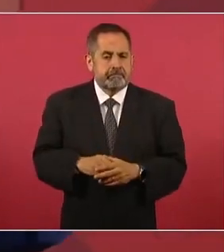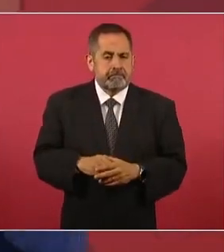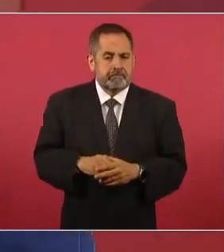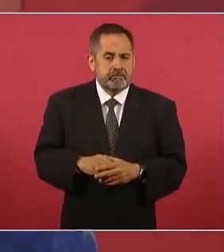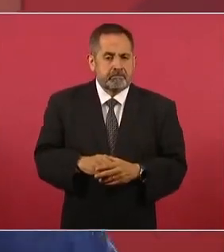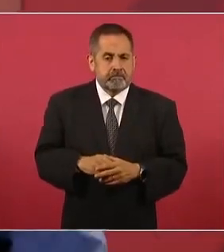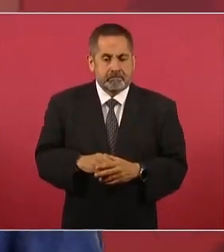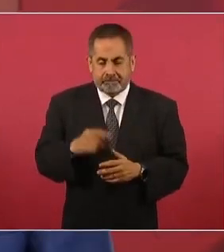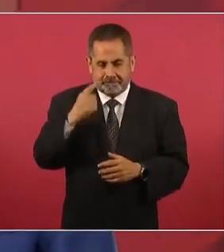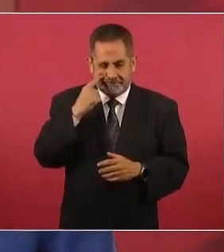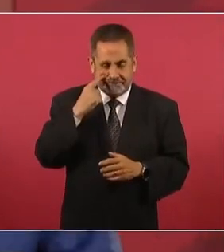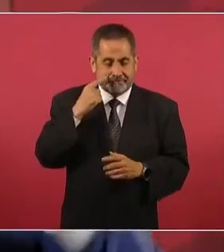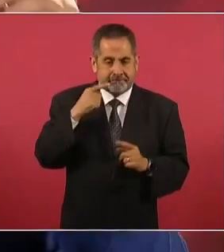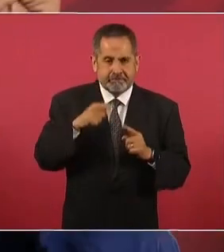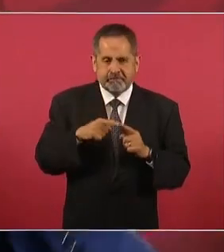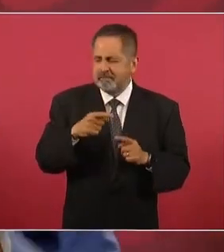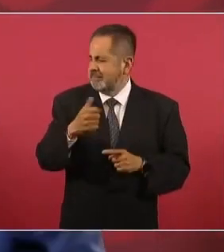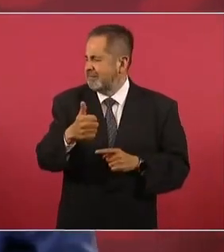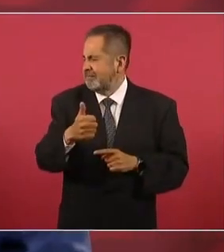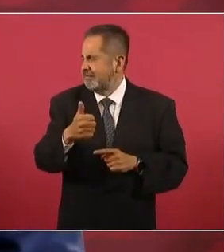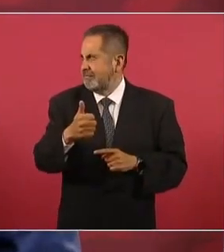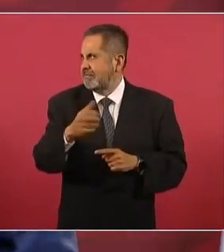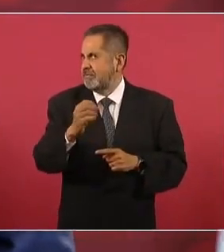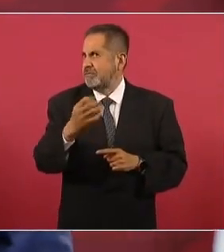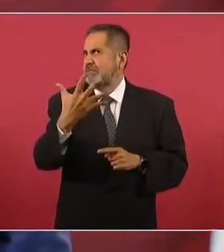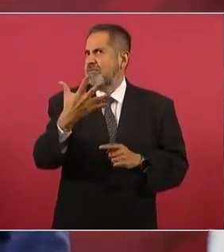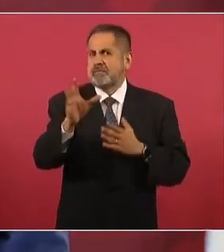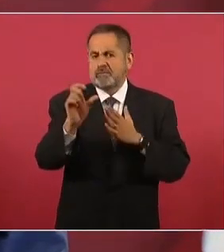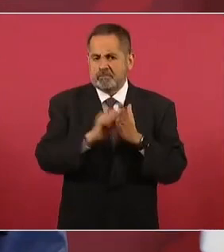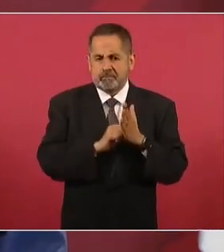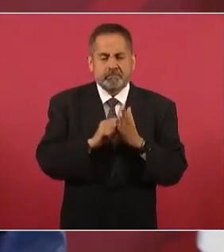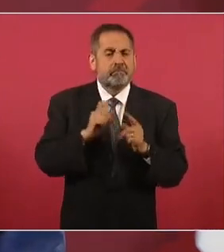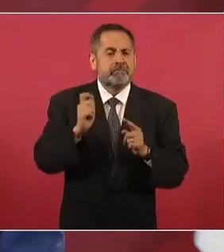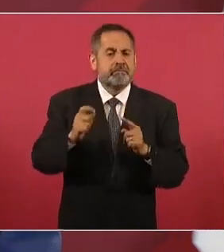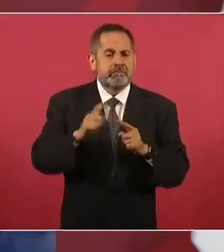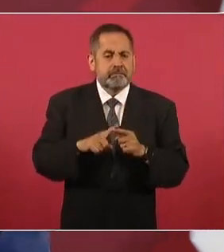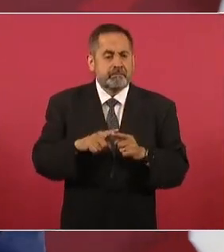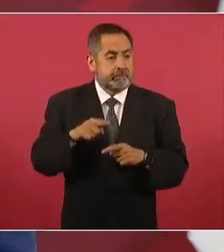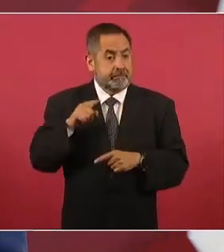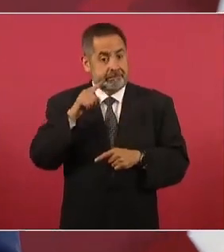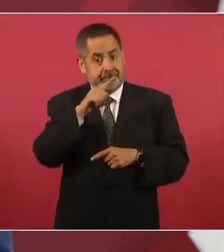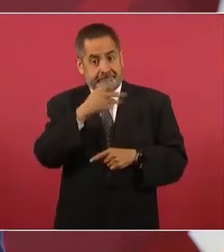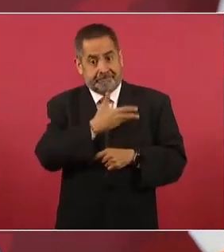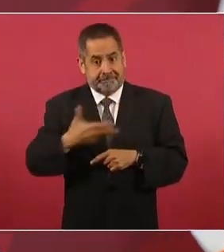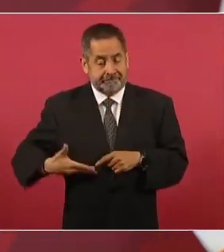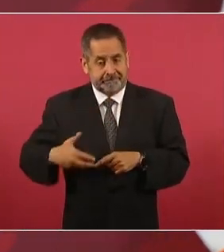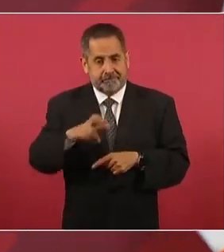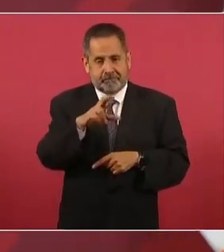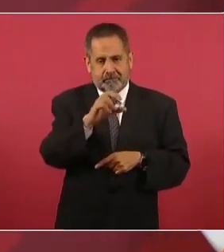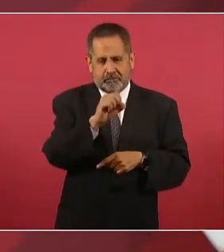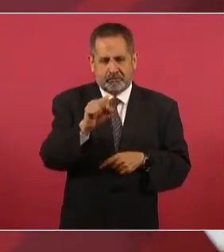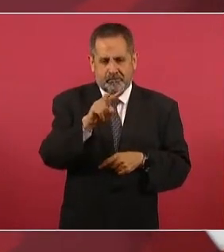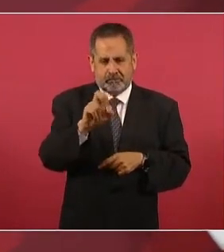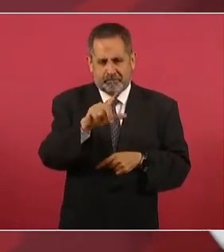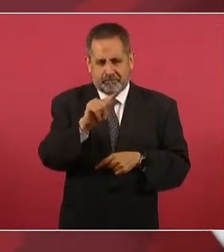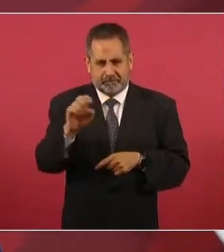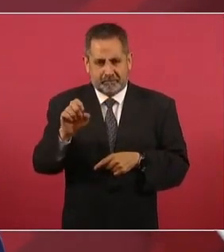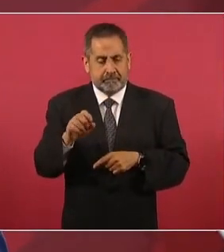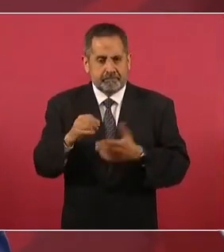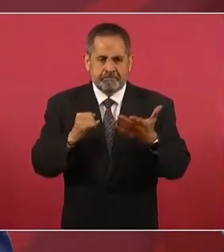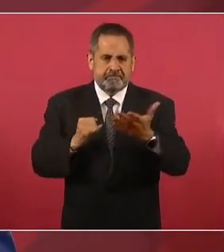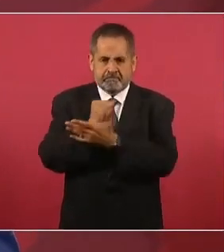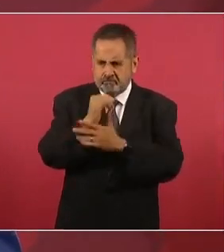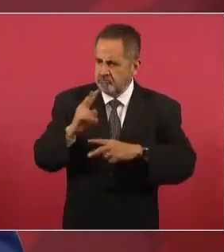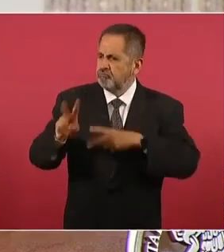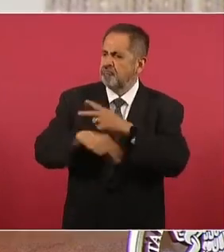A los 6 meses, creo que a los 5 meses, que decide el presidente Roosevelt que va a